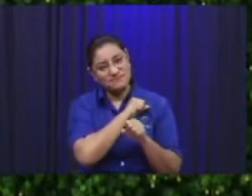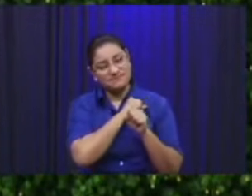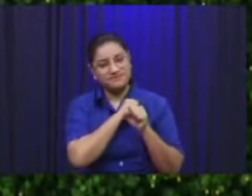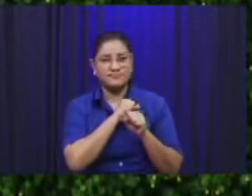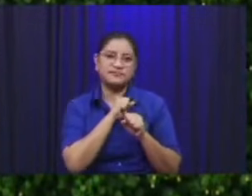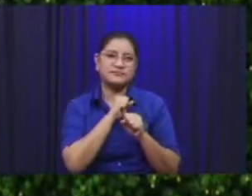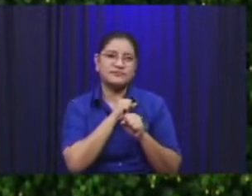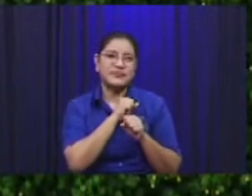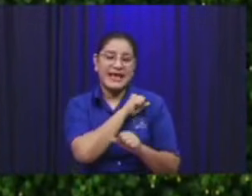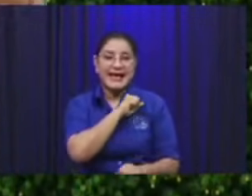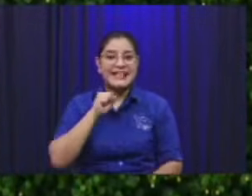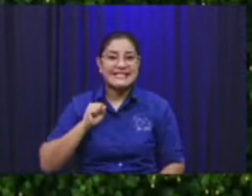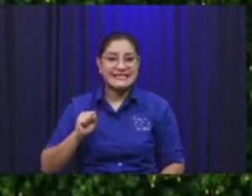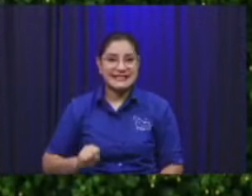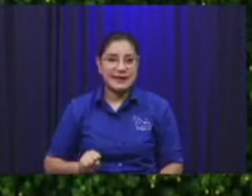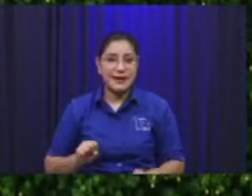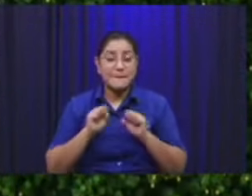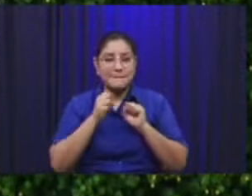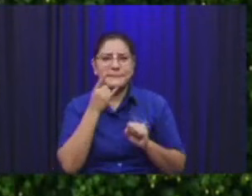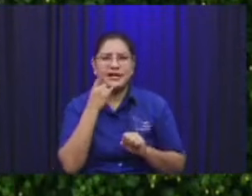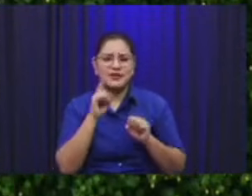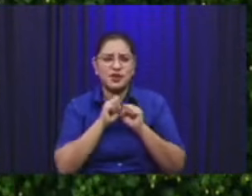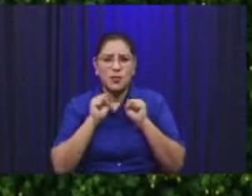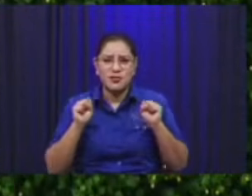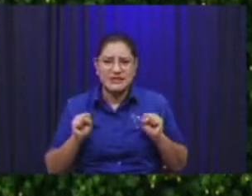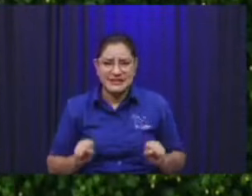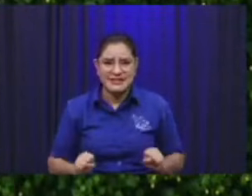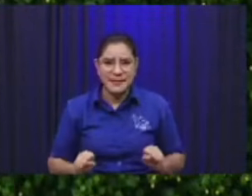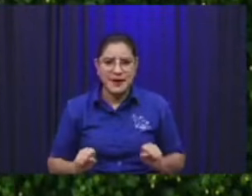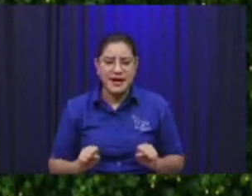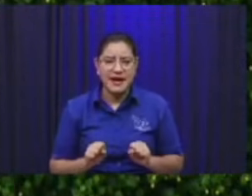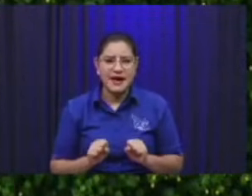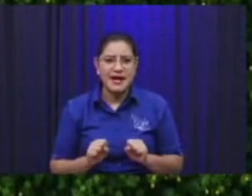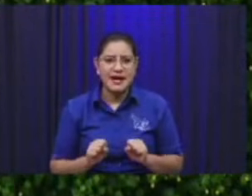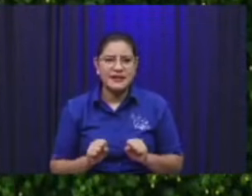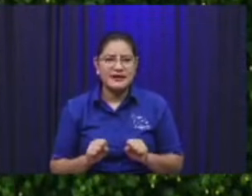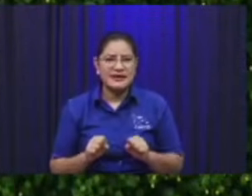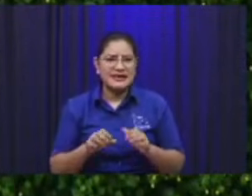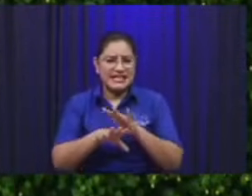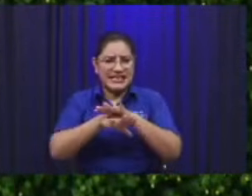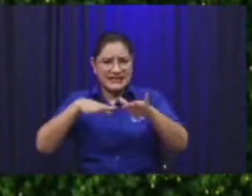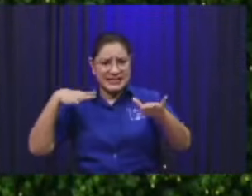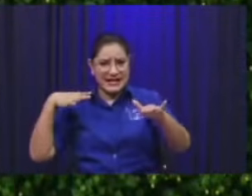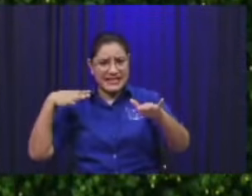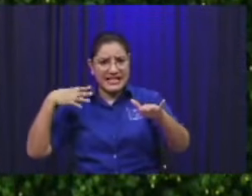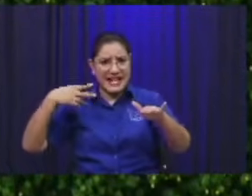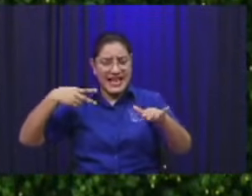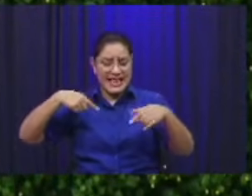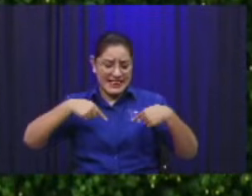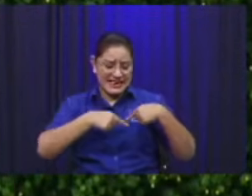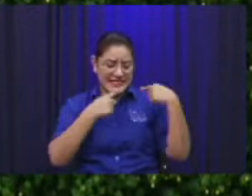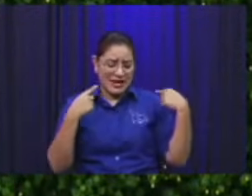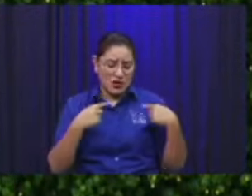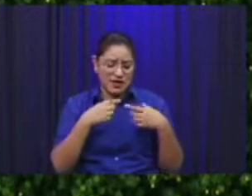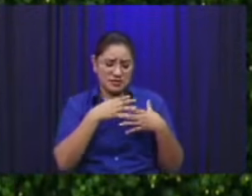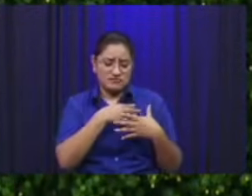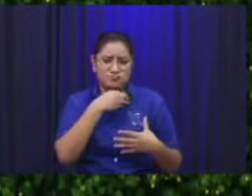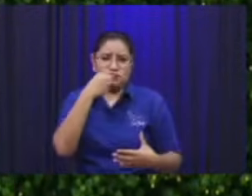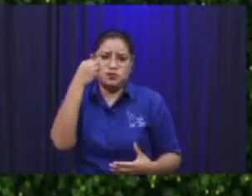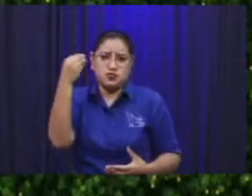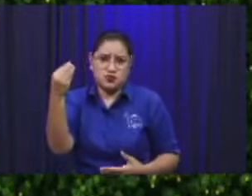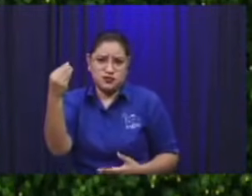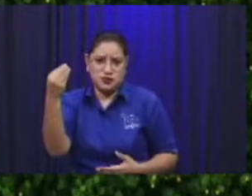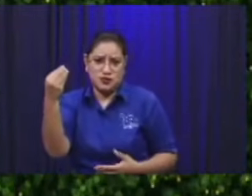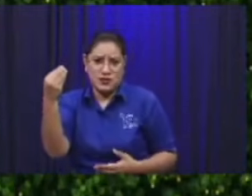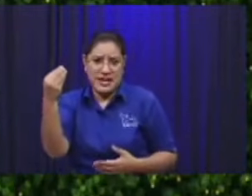muchas veces el egipto es el mundo nosotros tenemos que salir del mundo y el mundo tiene que salir de nuestros corazones porque mientras andemos en